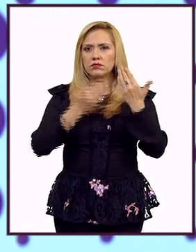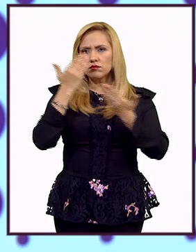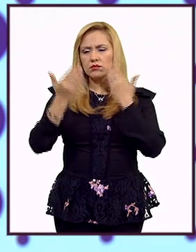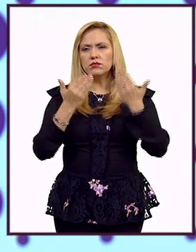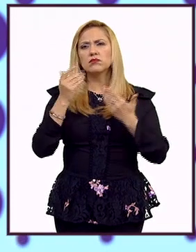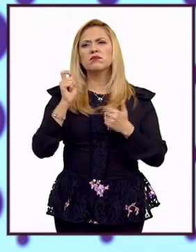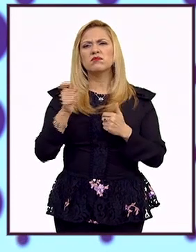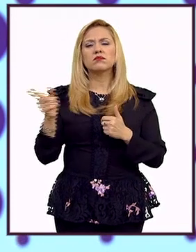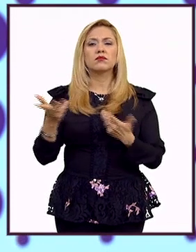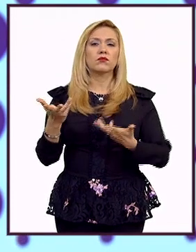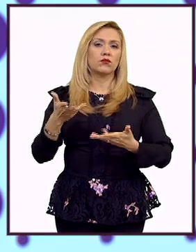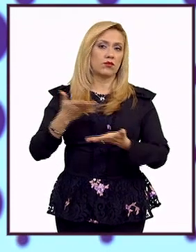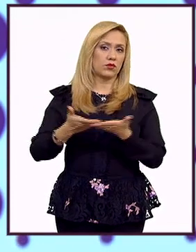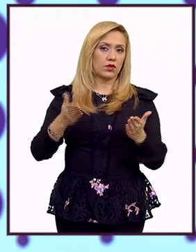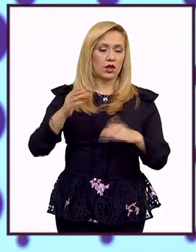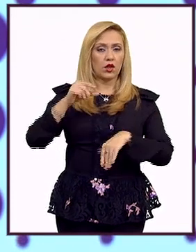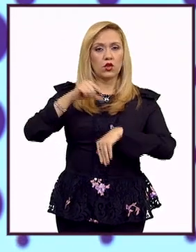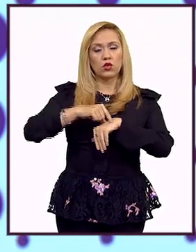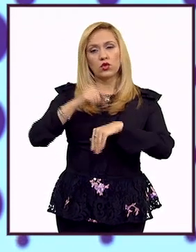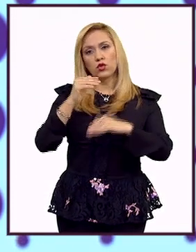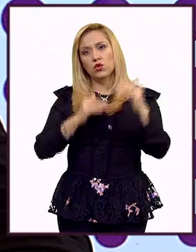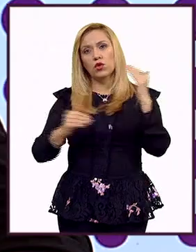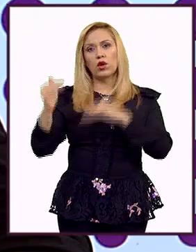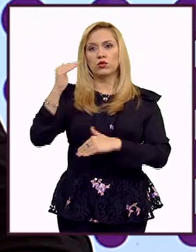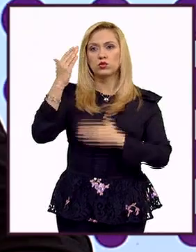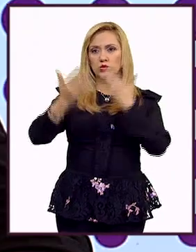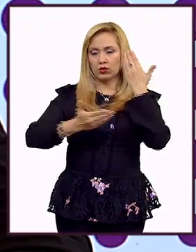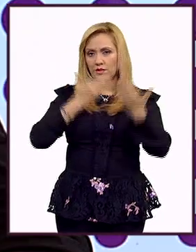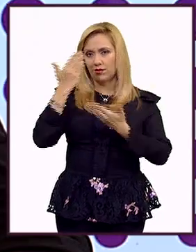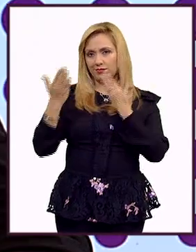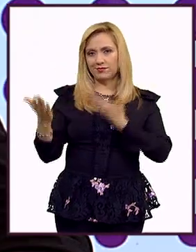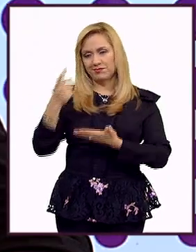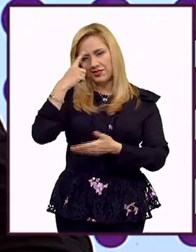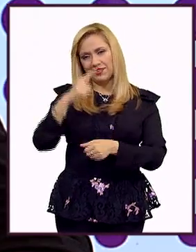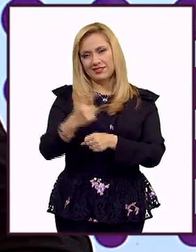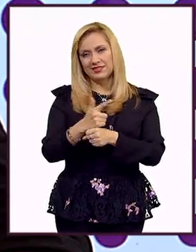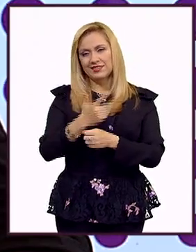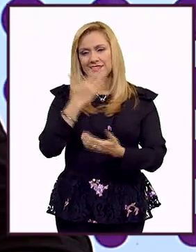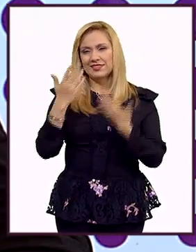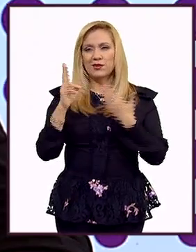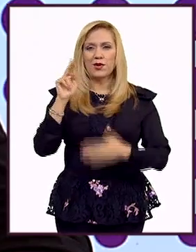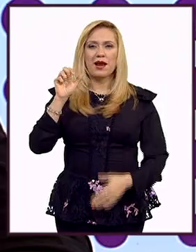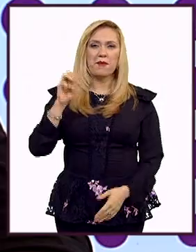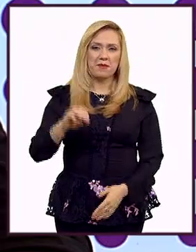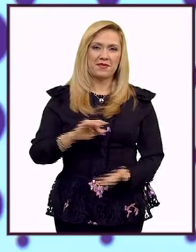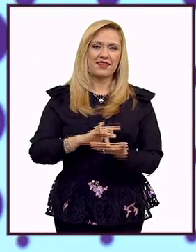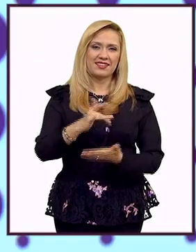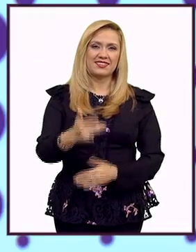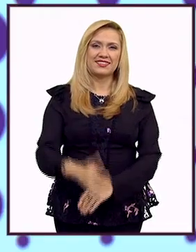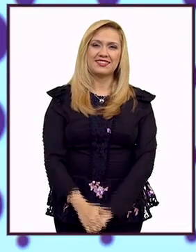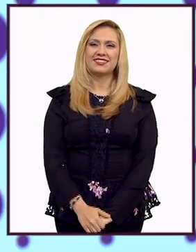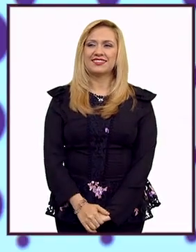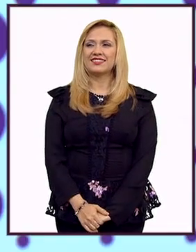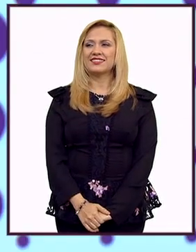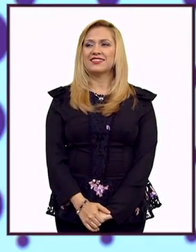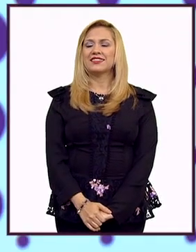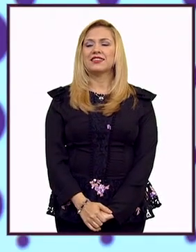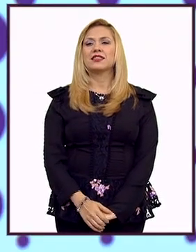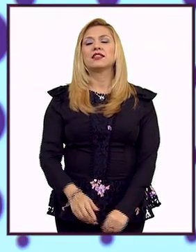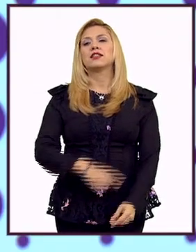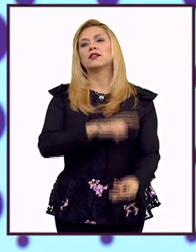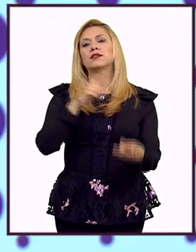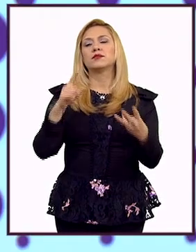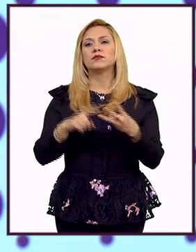en el Instituto de Investigaciones Jurídicas de la UNAM. Gracias, Aura, por estar aquí. A ustedes por la invitación. En tercer